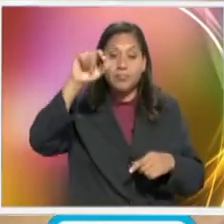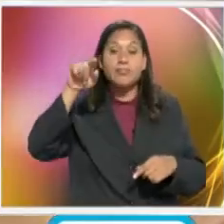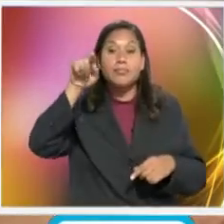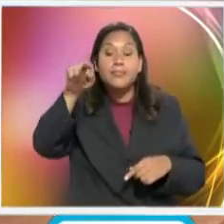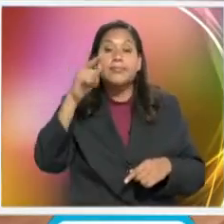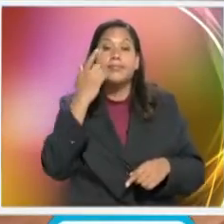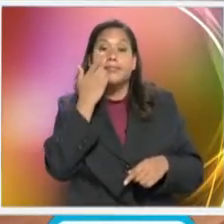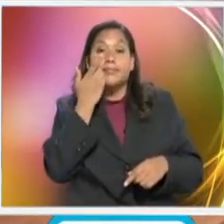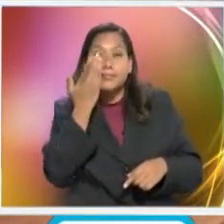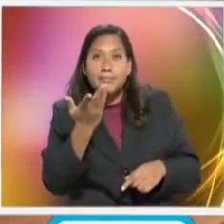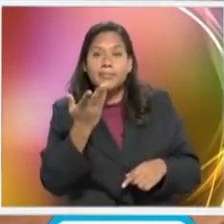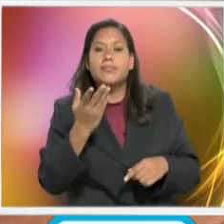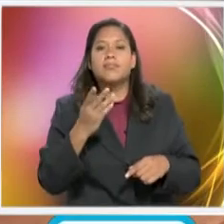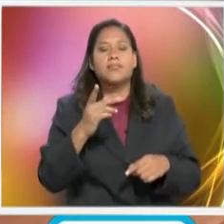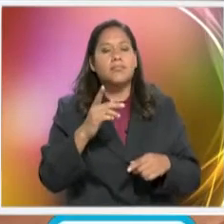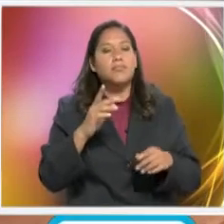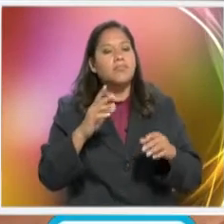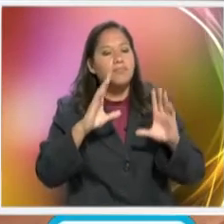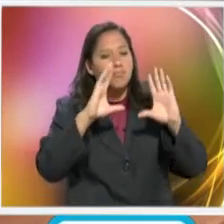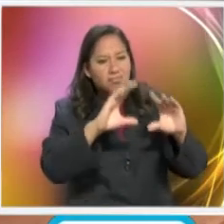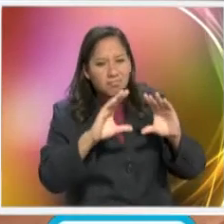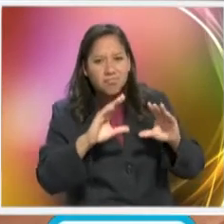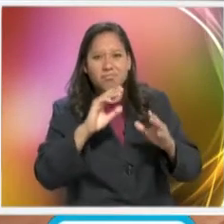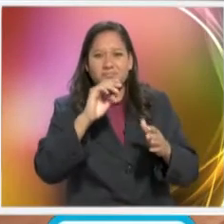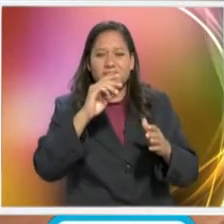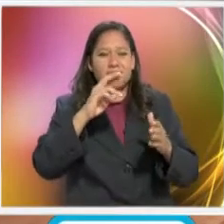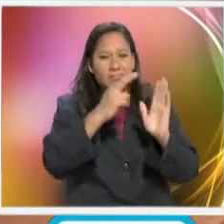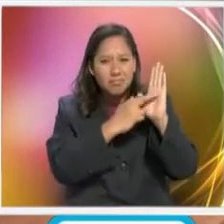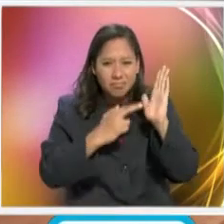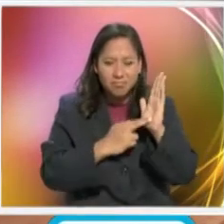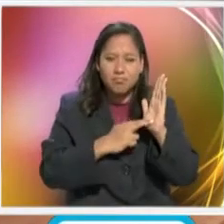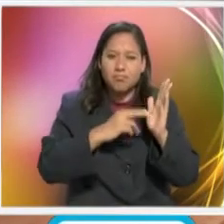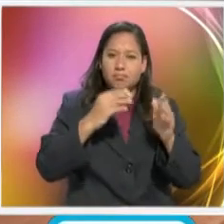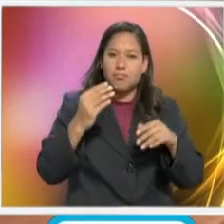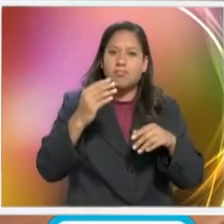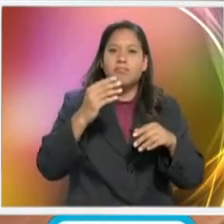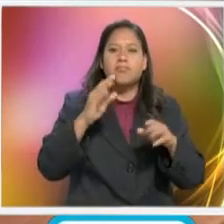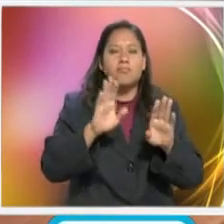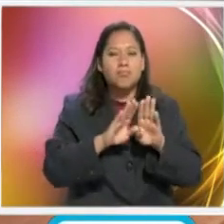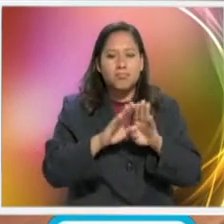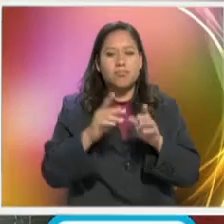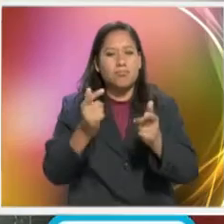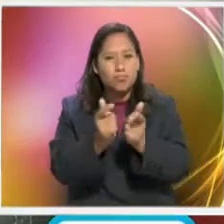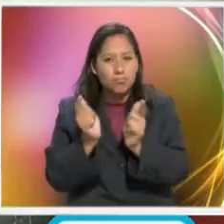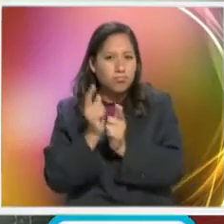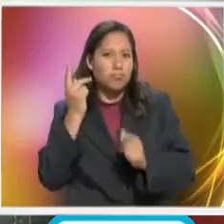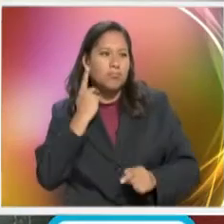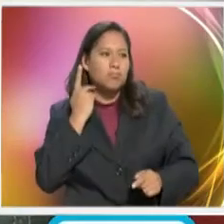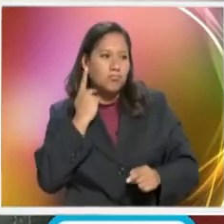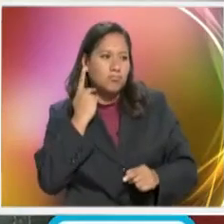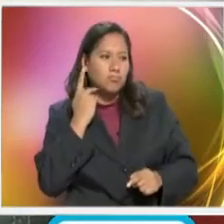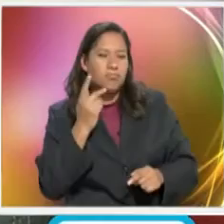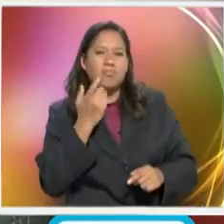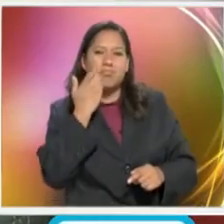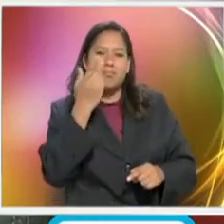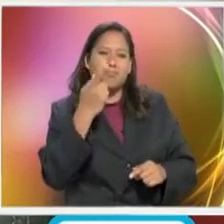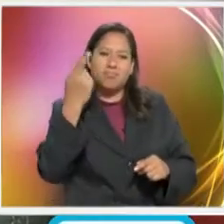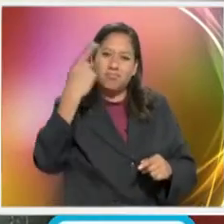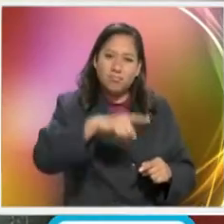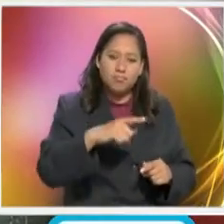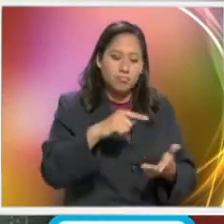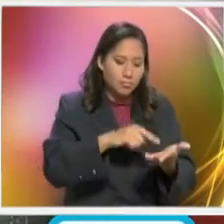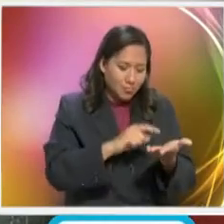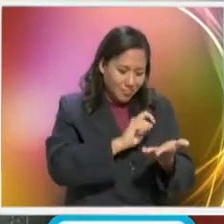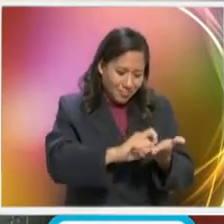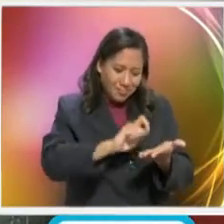intenta marcar como ciertos aspectos comunistas en este plan de